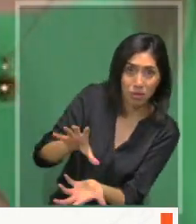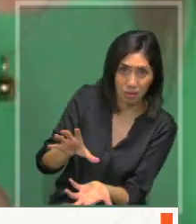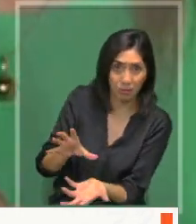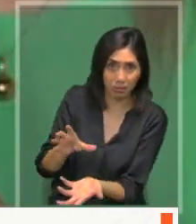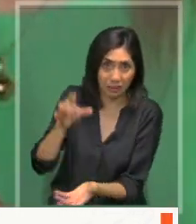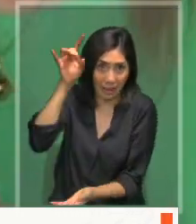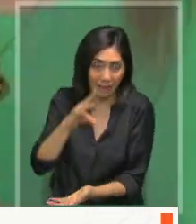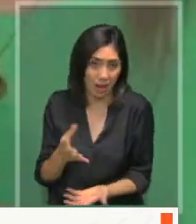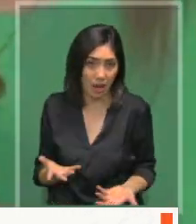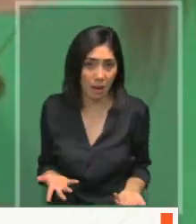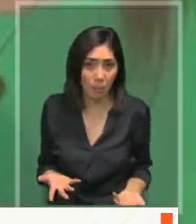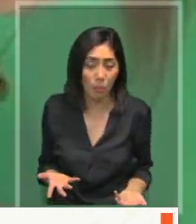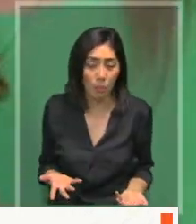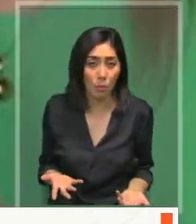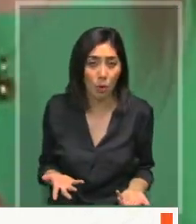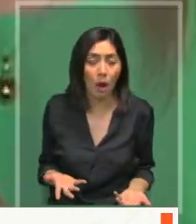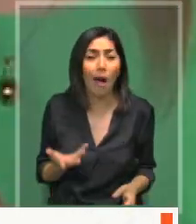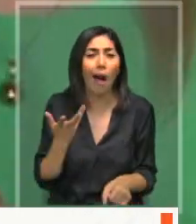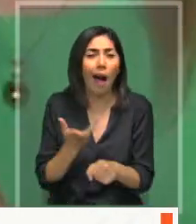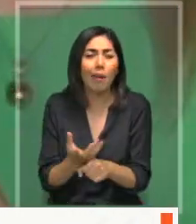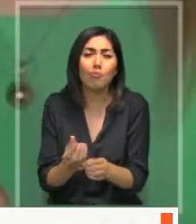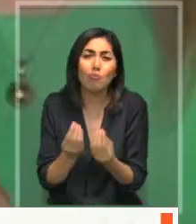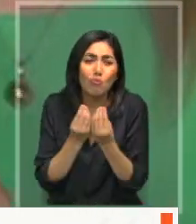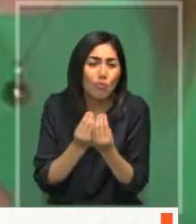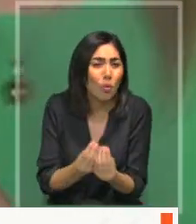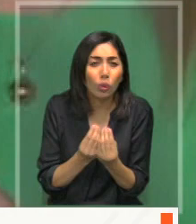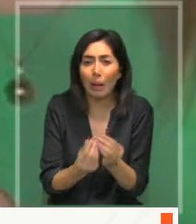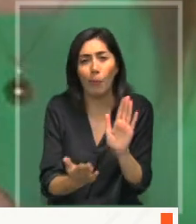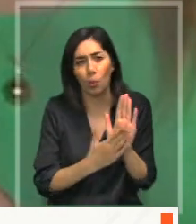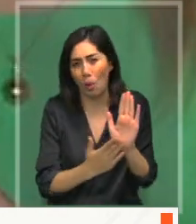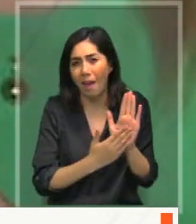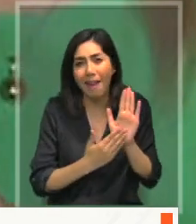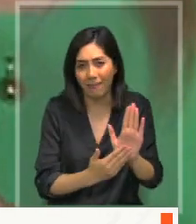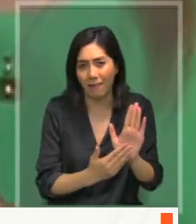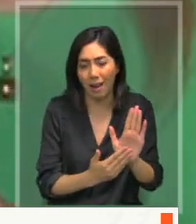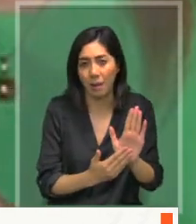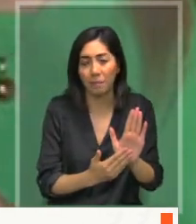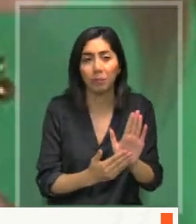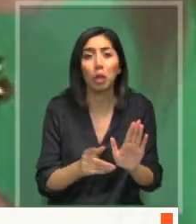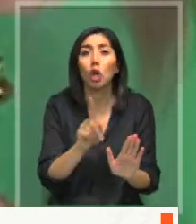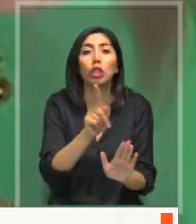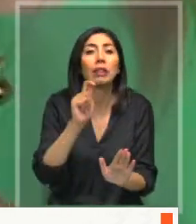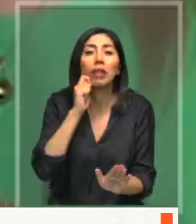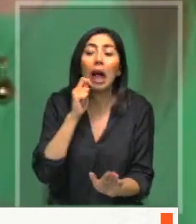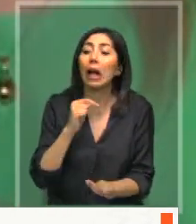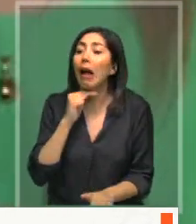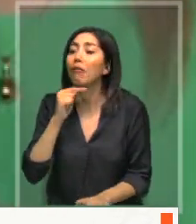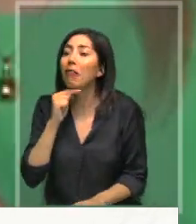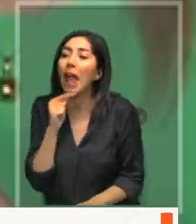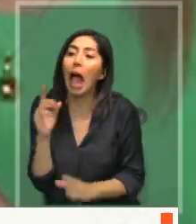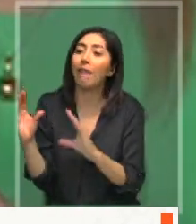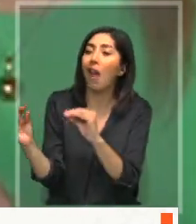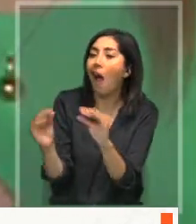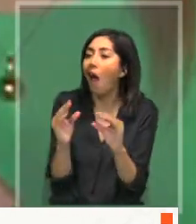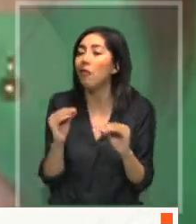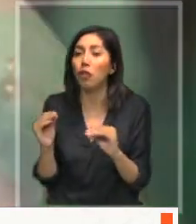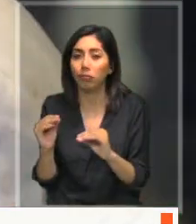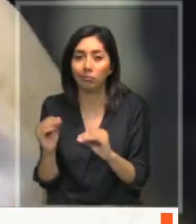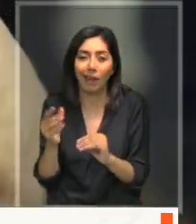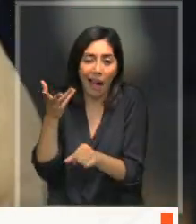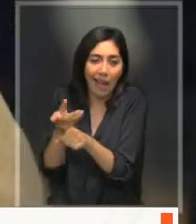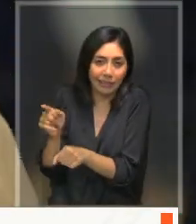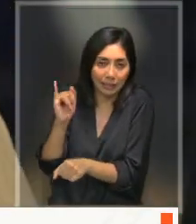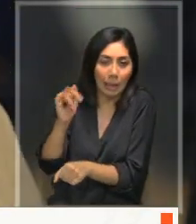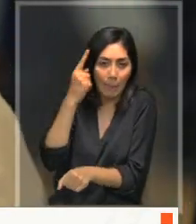intencionales y hay múltiples evidencias que no es un rumor de un café, de pasillo, sabemos que eso existe.